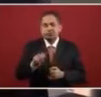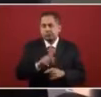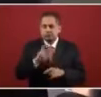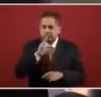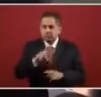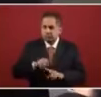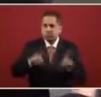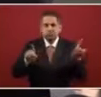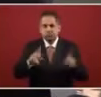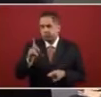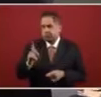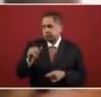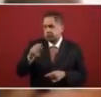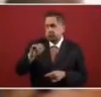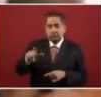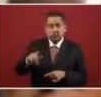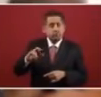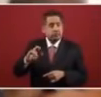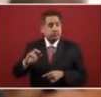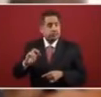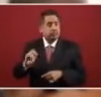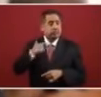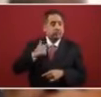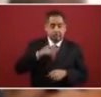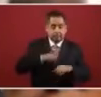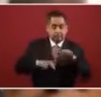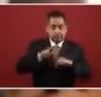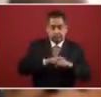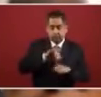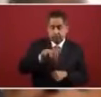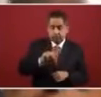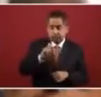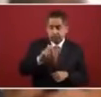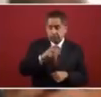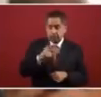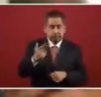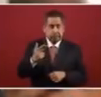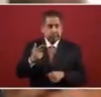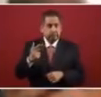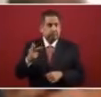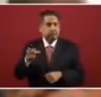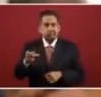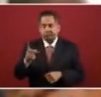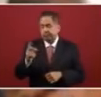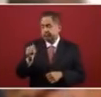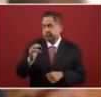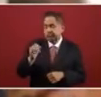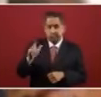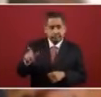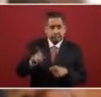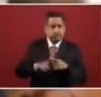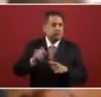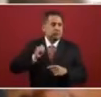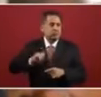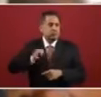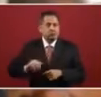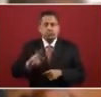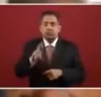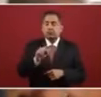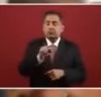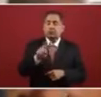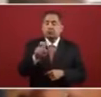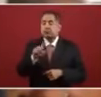Señor presidente, Joseph Daniels, embajador enviado por el presidente Franklin Delano Roosevelt en el sexenio del